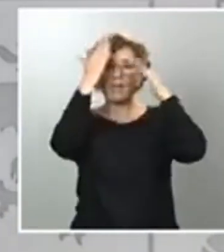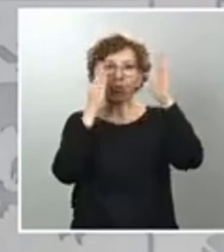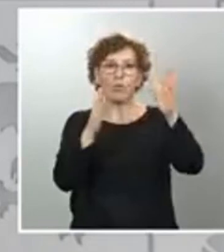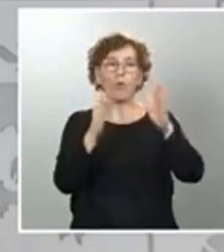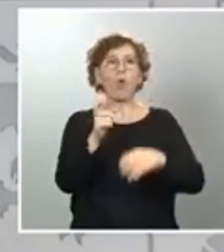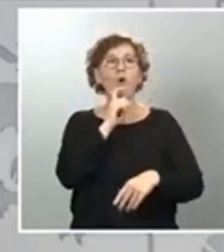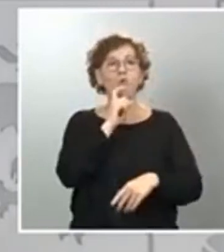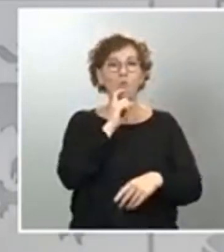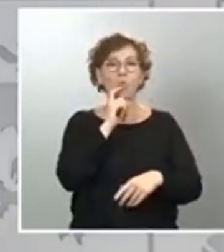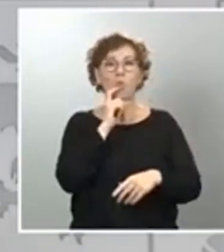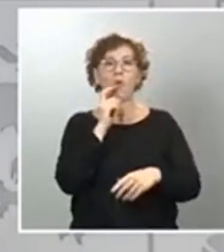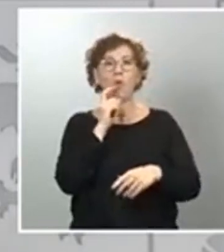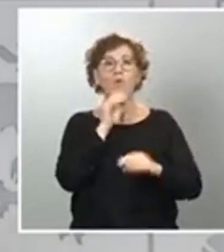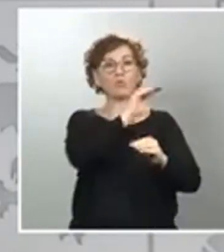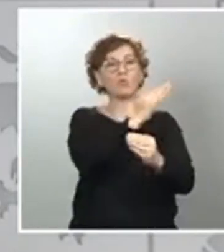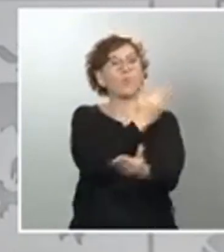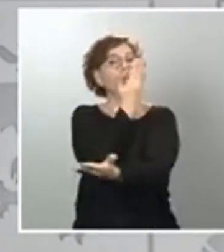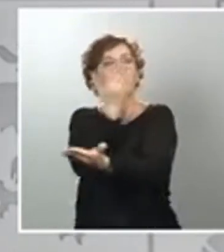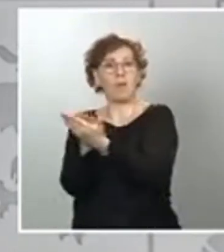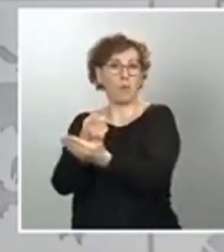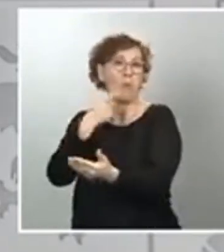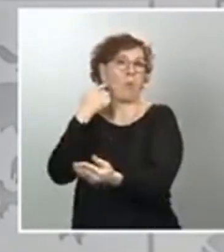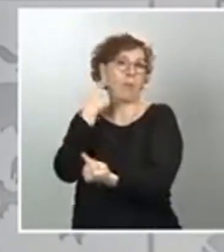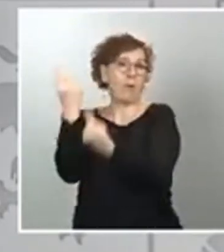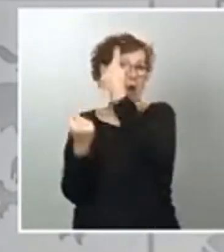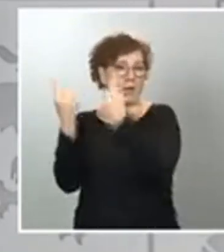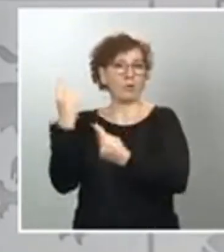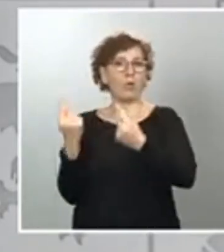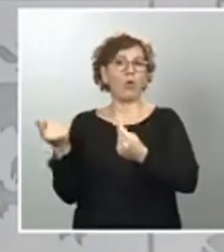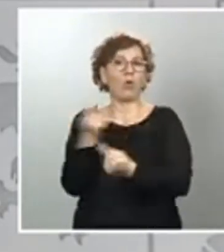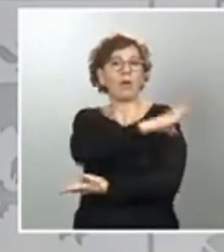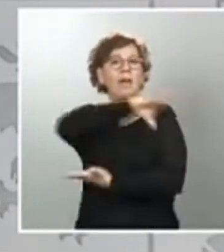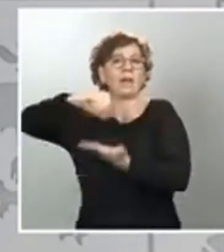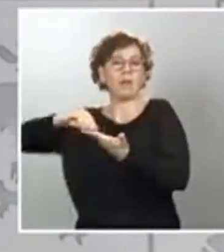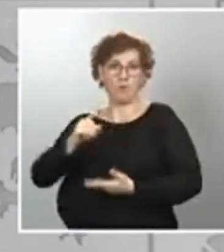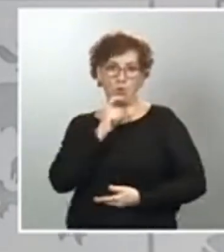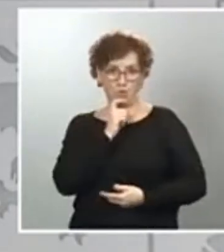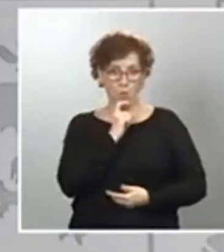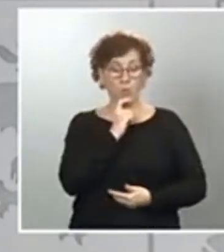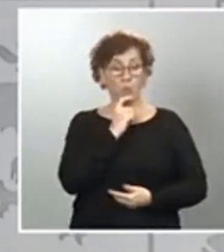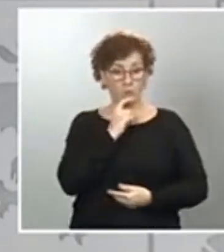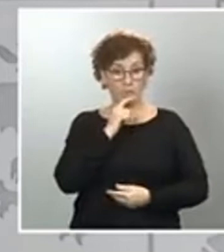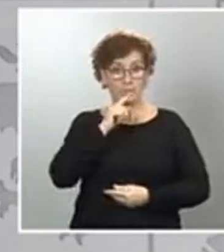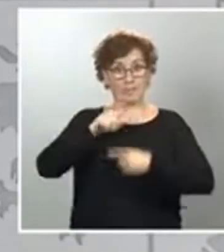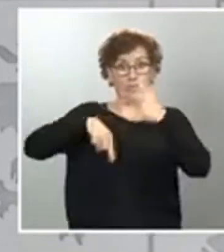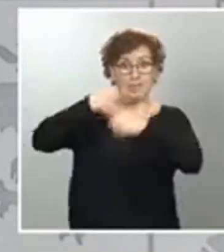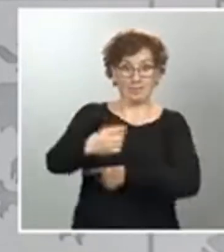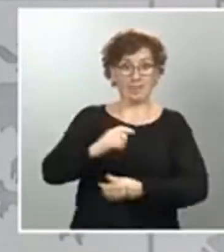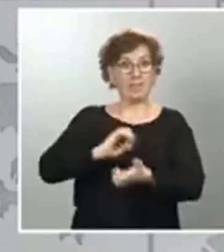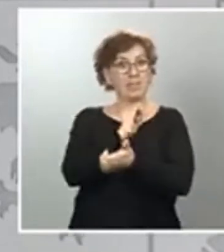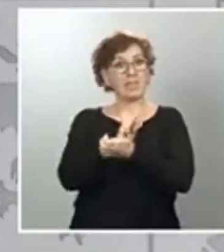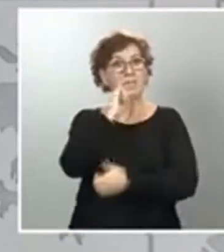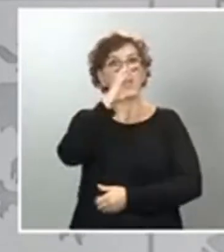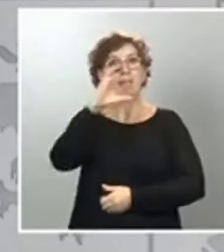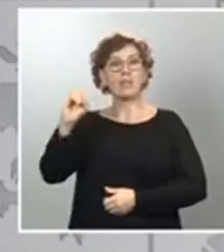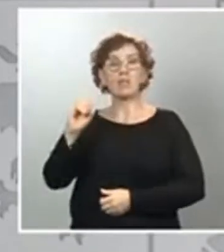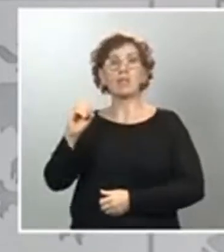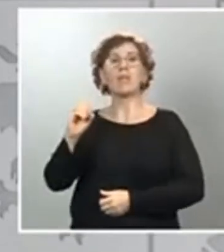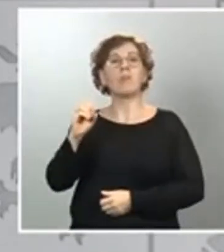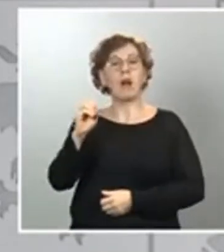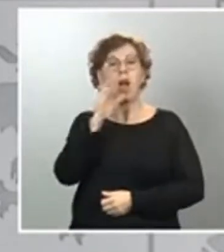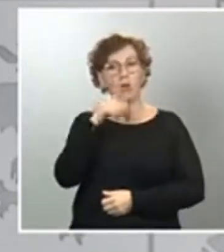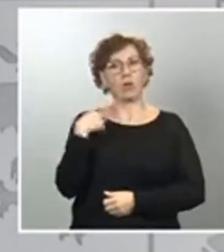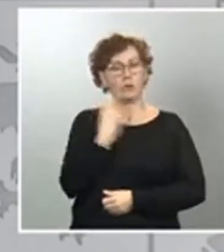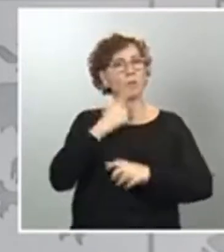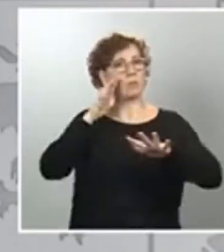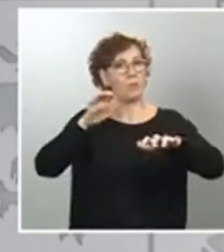consecuencia, también nosotros, en las próximas líneas ICOs que estamos poniendo en marcha, estamos aprendiendo de cuál es la experiencia, y lo que les